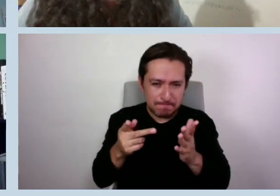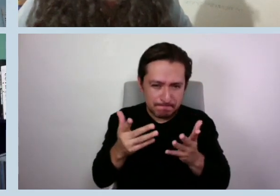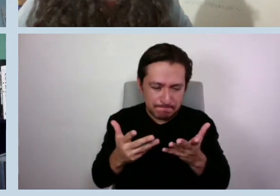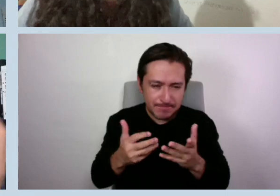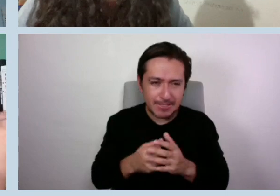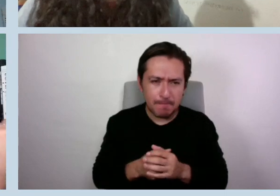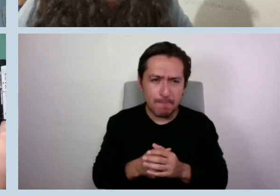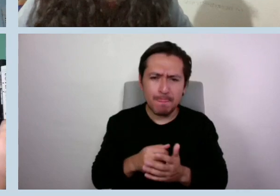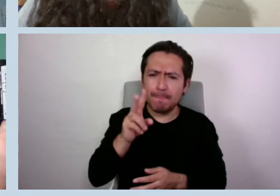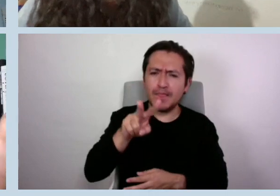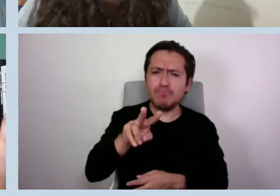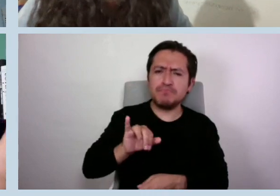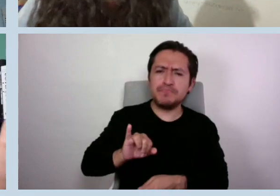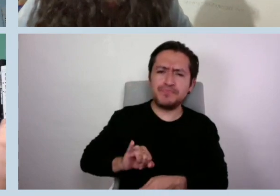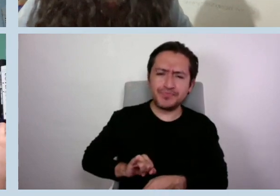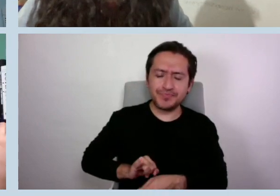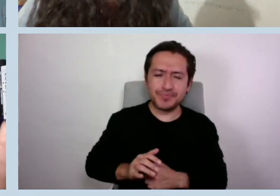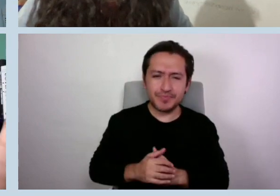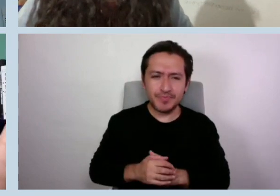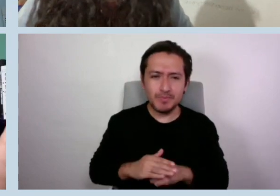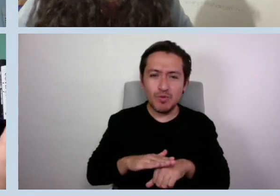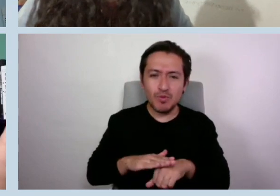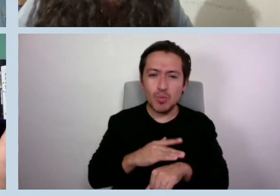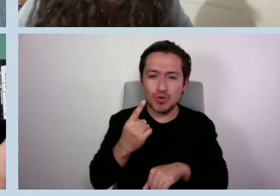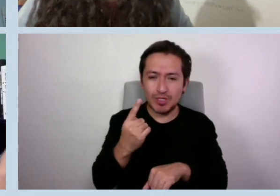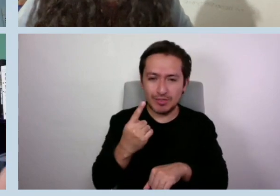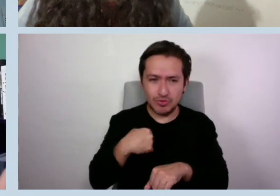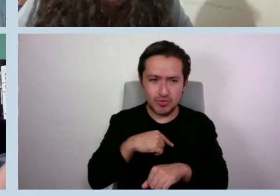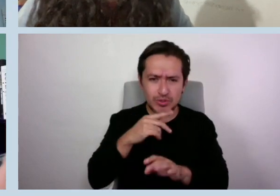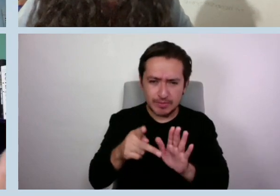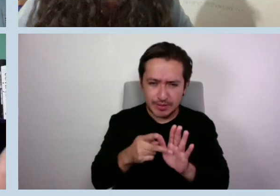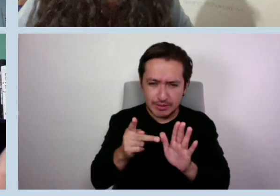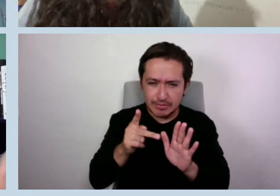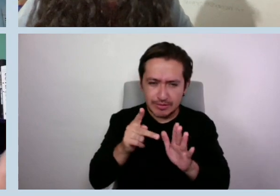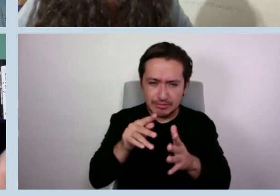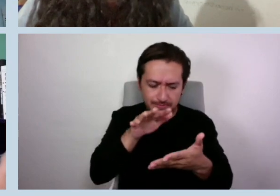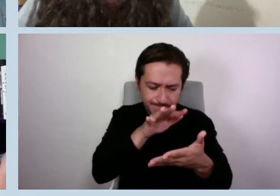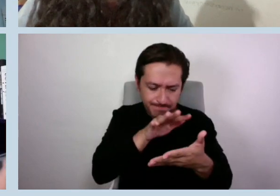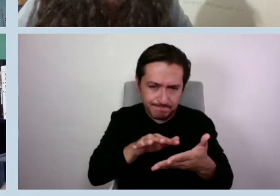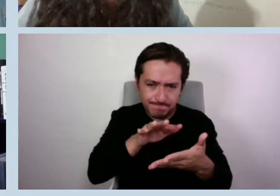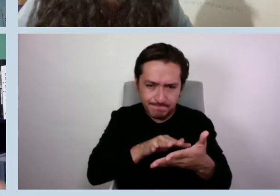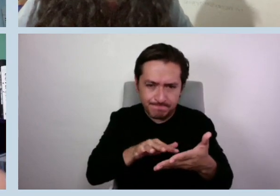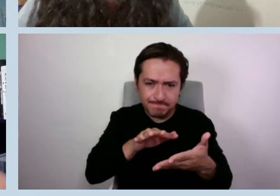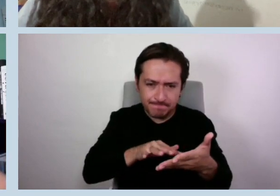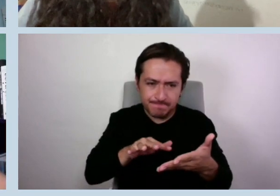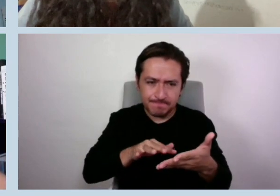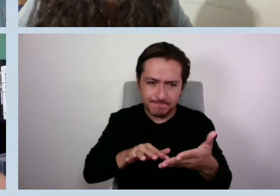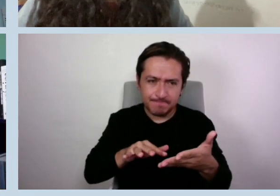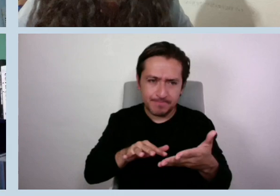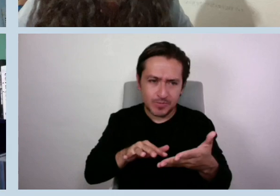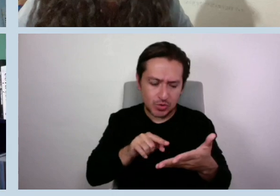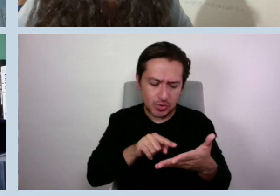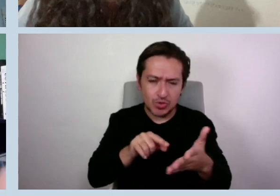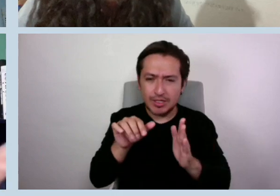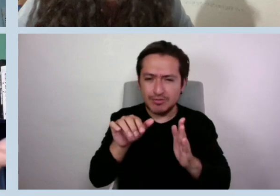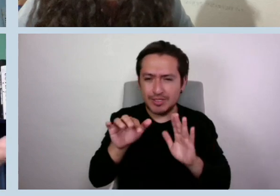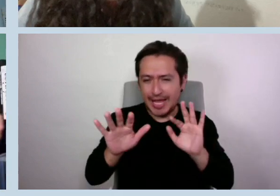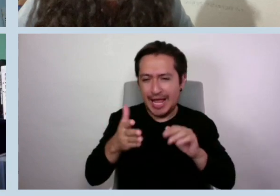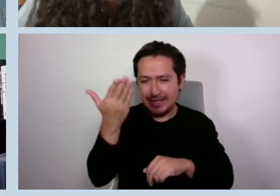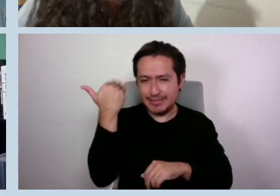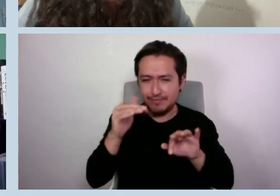fue interesante porque también releí los textos que escribí no para saber la vigencia que tenían